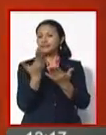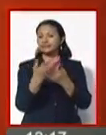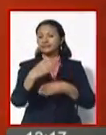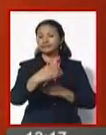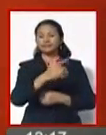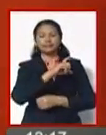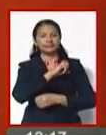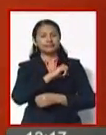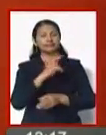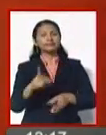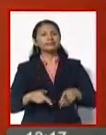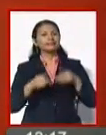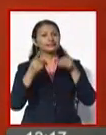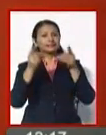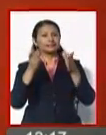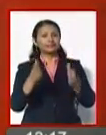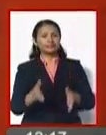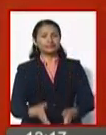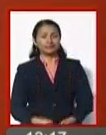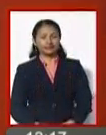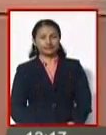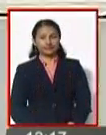la FELCC para asentar su denuncia.